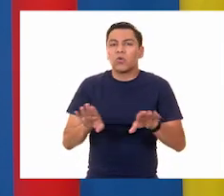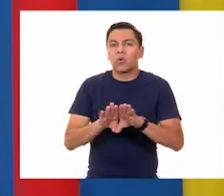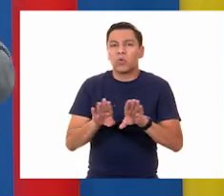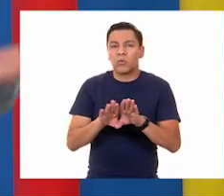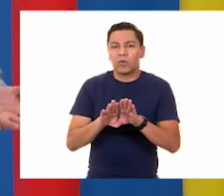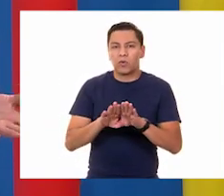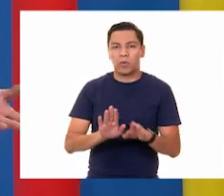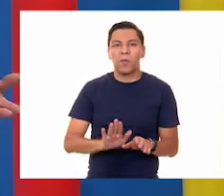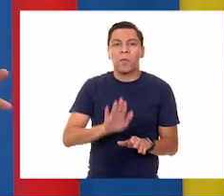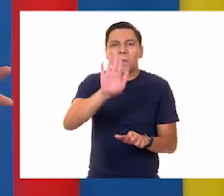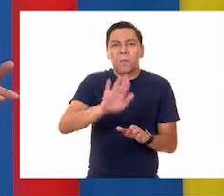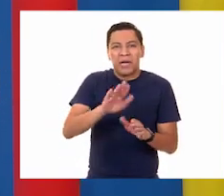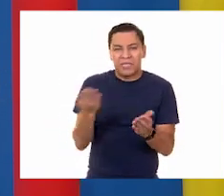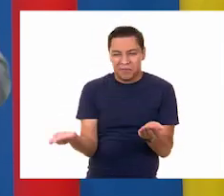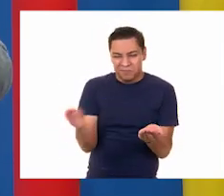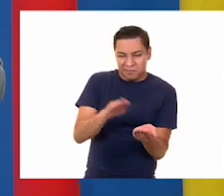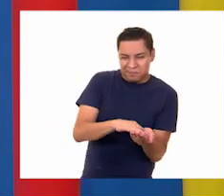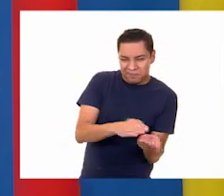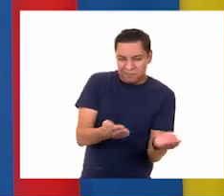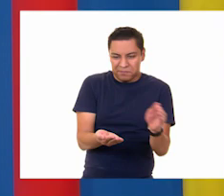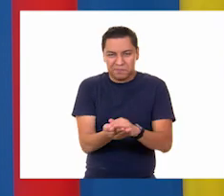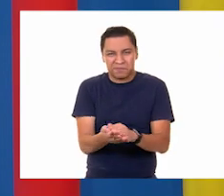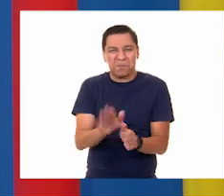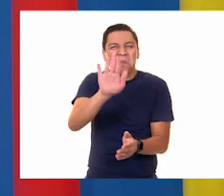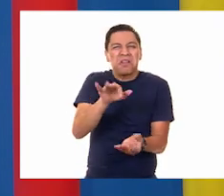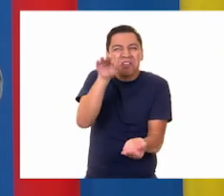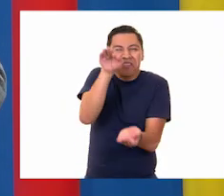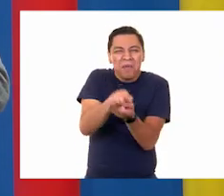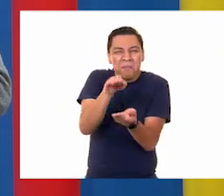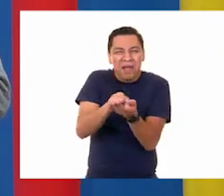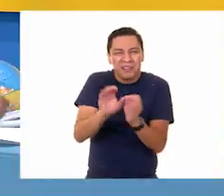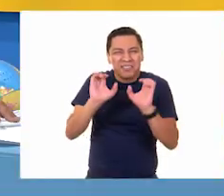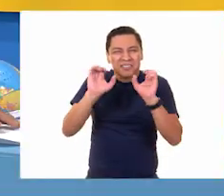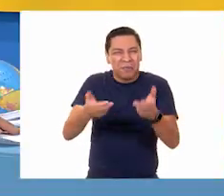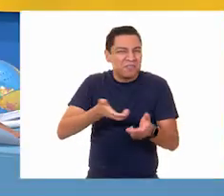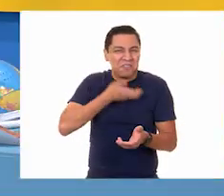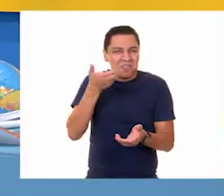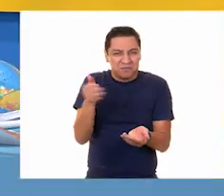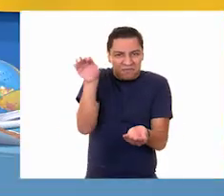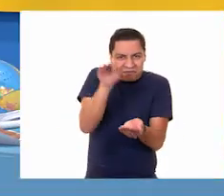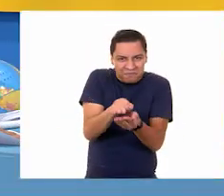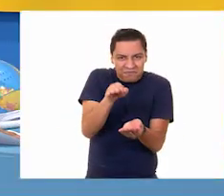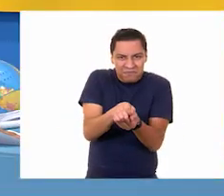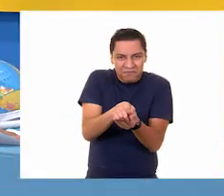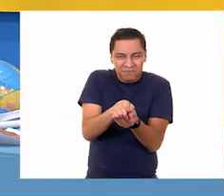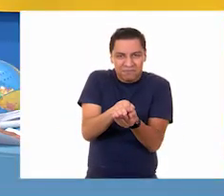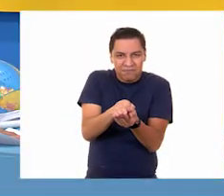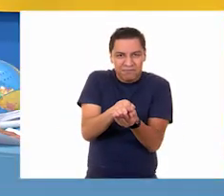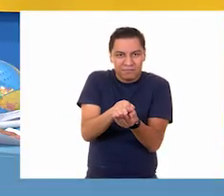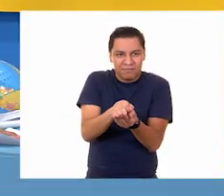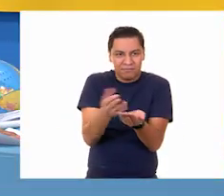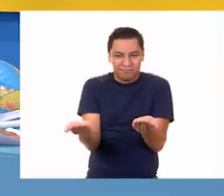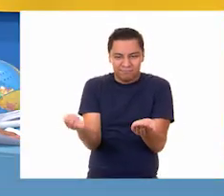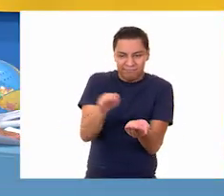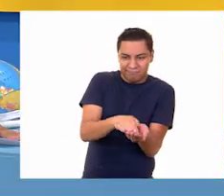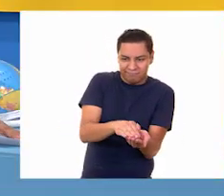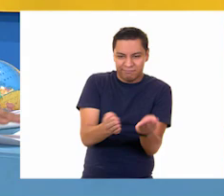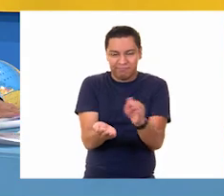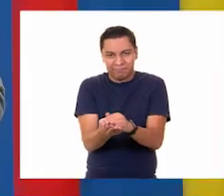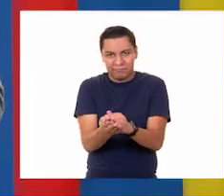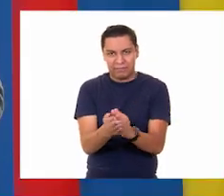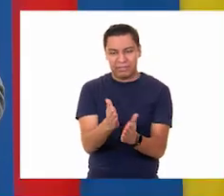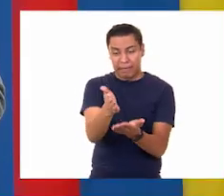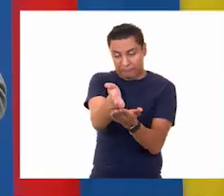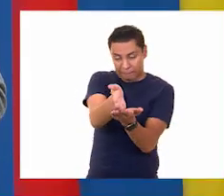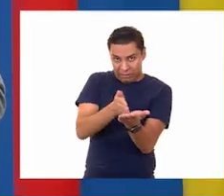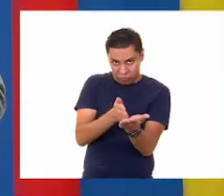sé, como una hoja de tamal oaxaqueño, ¿no? O chapaneco. A ver, ¿no? a ver. Ajá, a ver. ¿Cómo sería? Sería, bueno, la parte de en medio